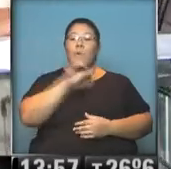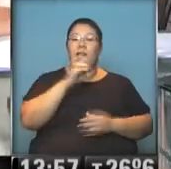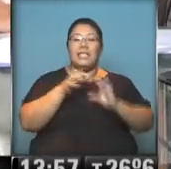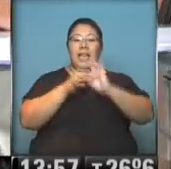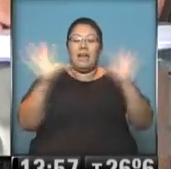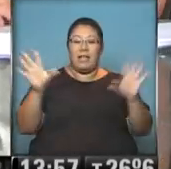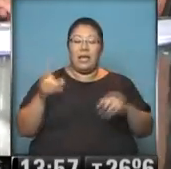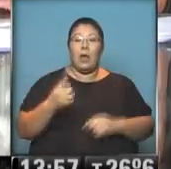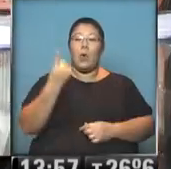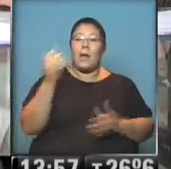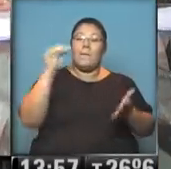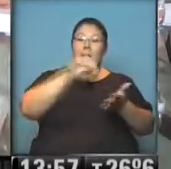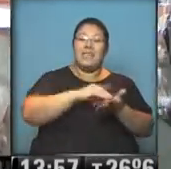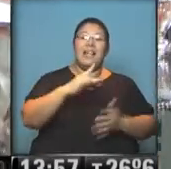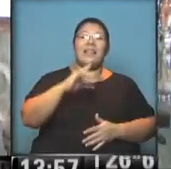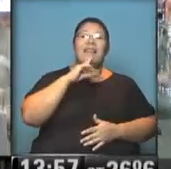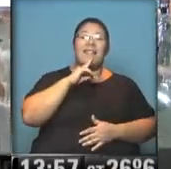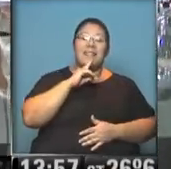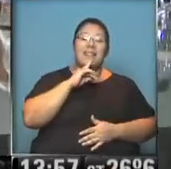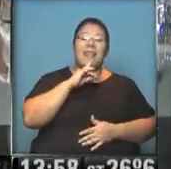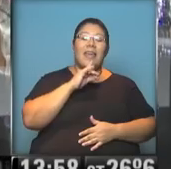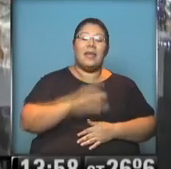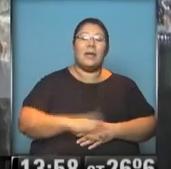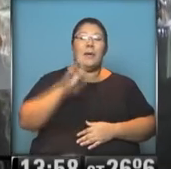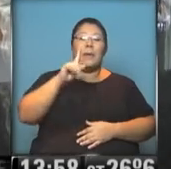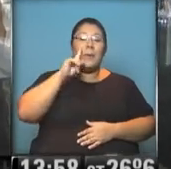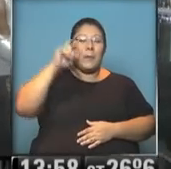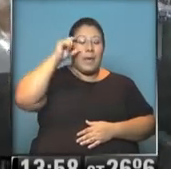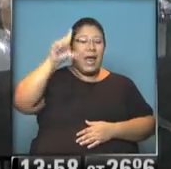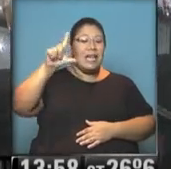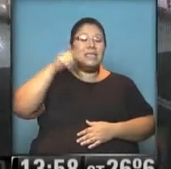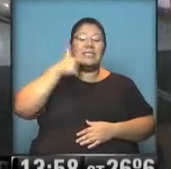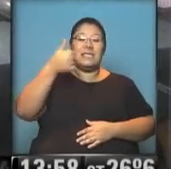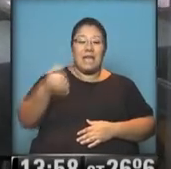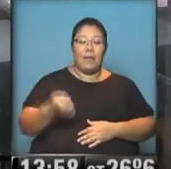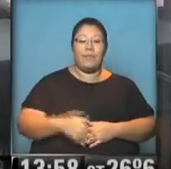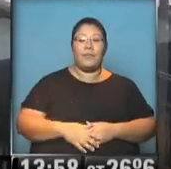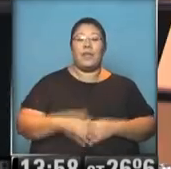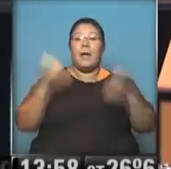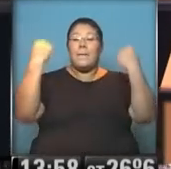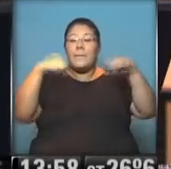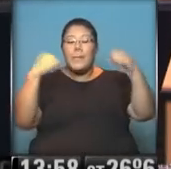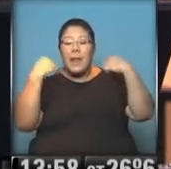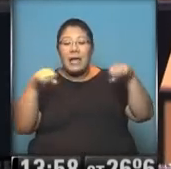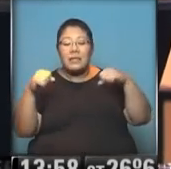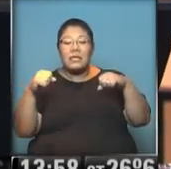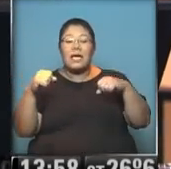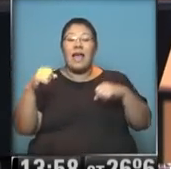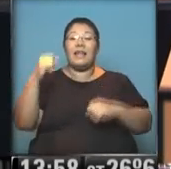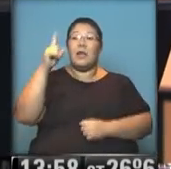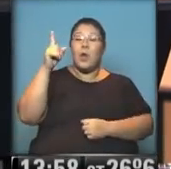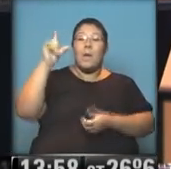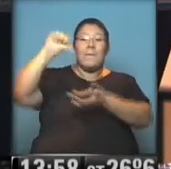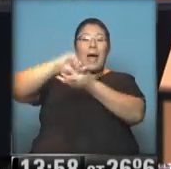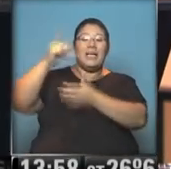Bueno, una más de Bielsa en el fútbol español. En el Olympique de Marsella, en Francia. Fíjate, entrenamiento y destacando las virtudes en la